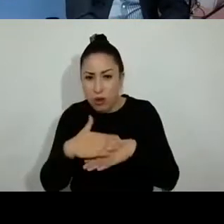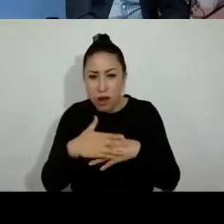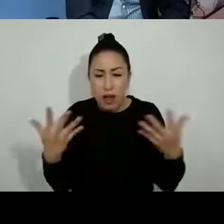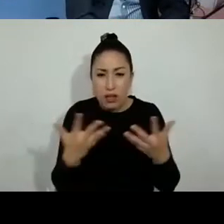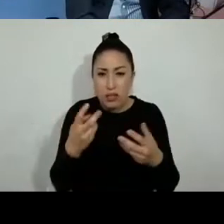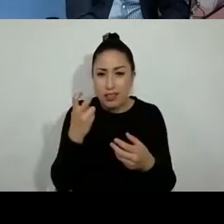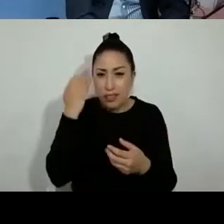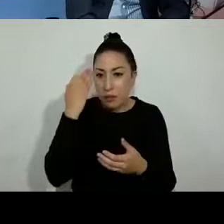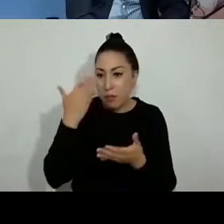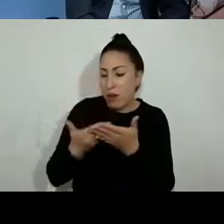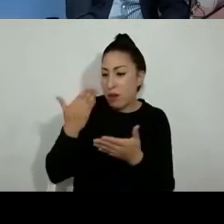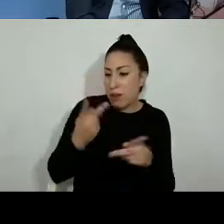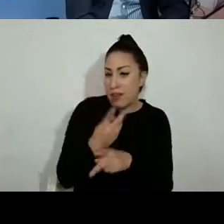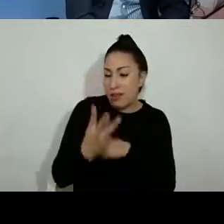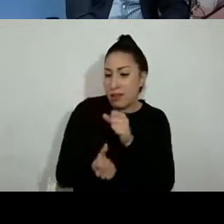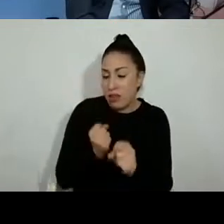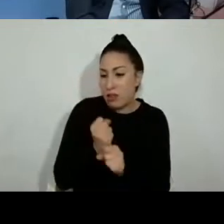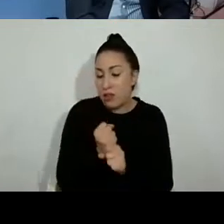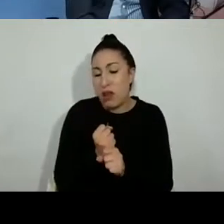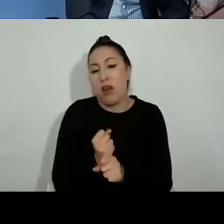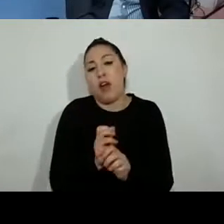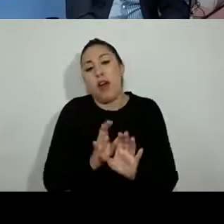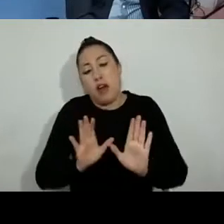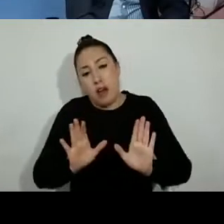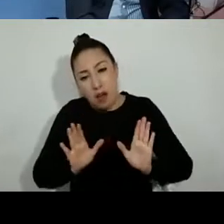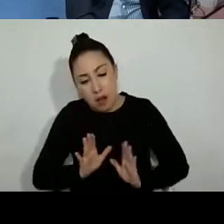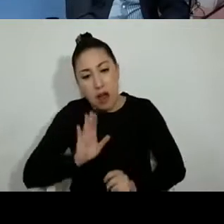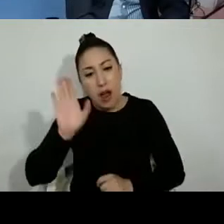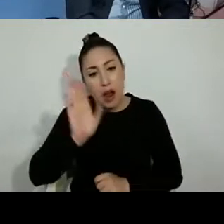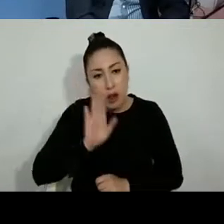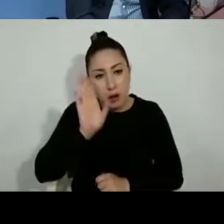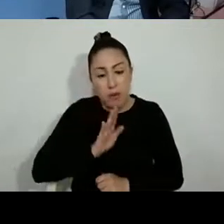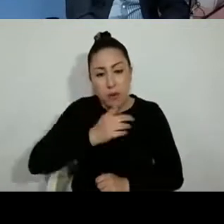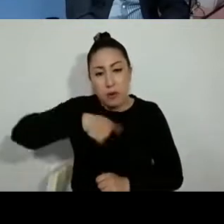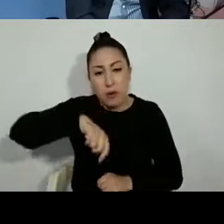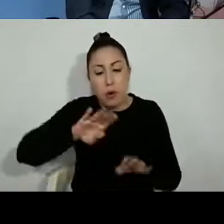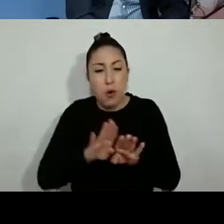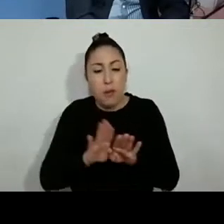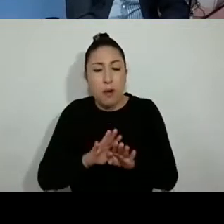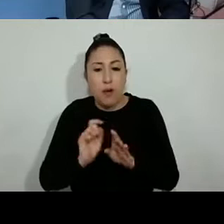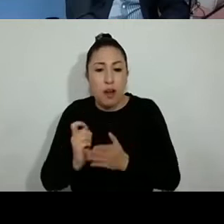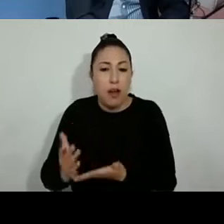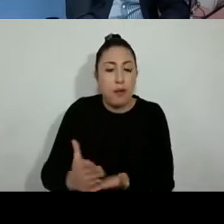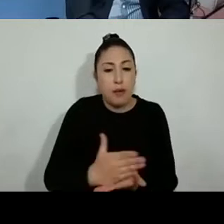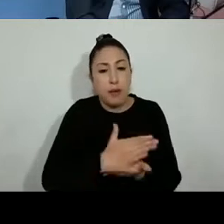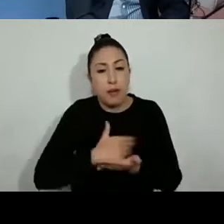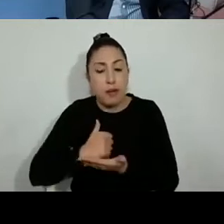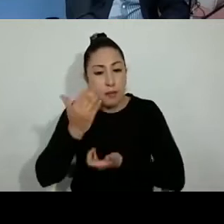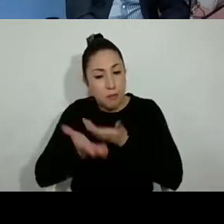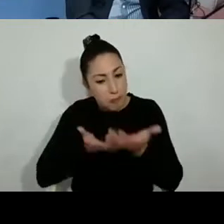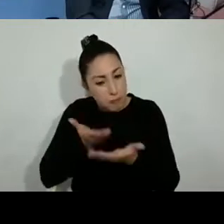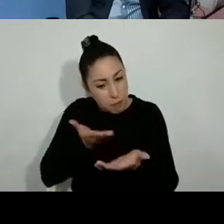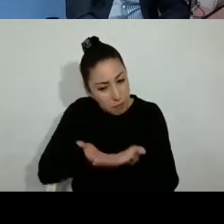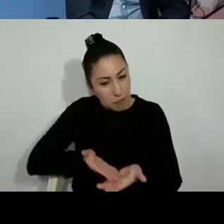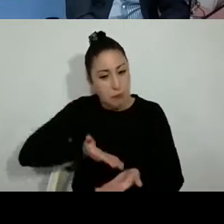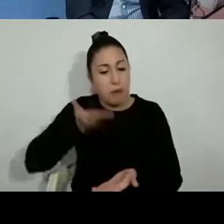3 años, a lo mejor nos despachamos con la cuchara grande y pedimos más